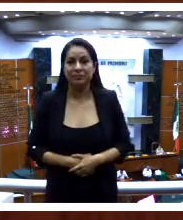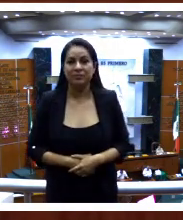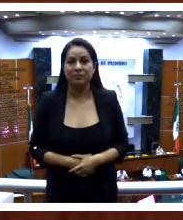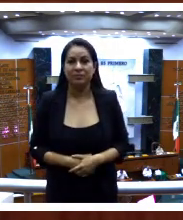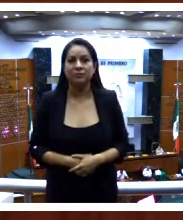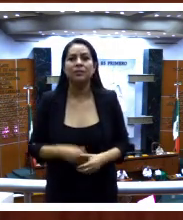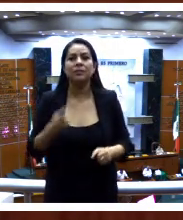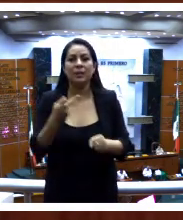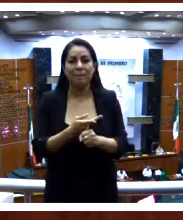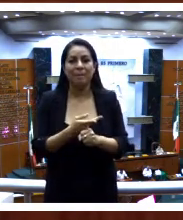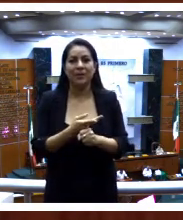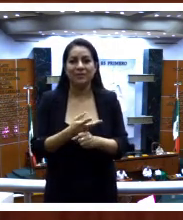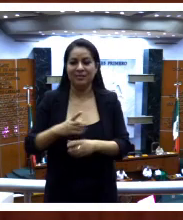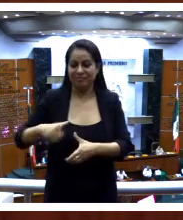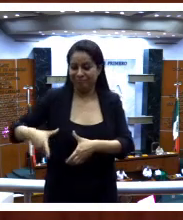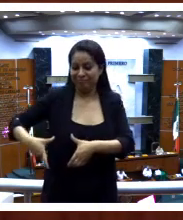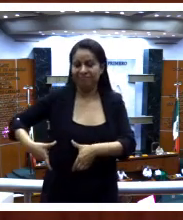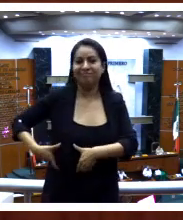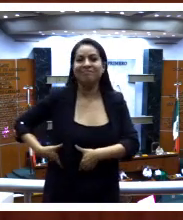son